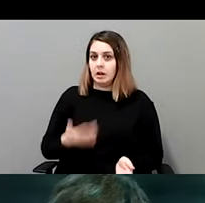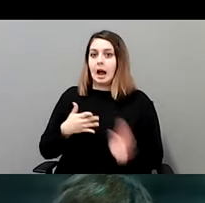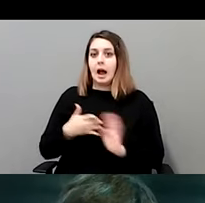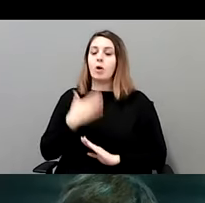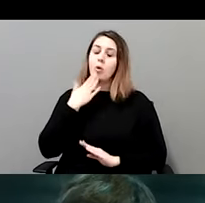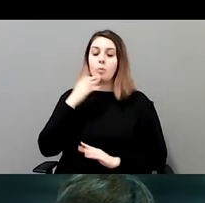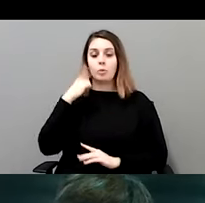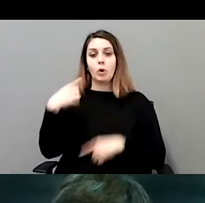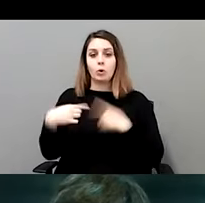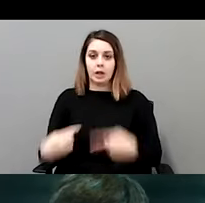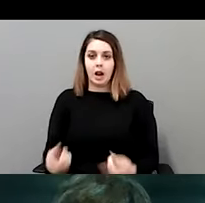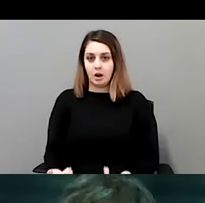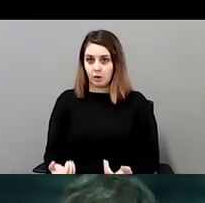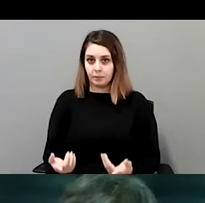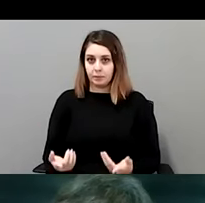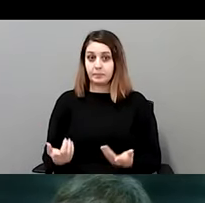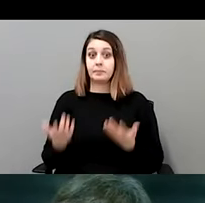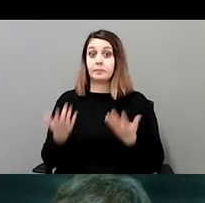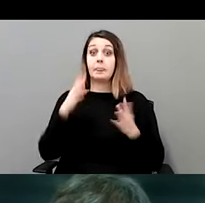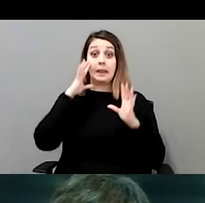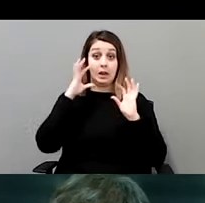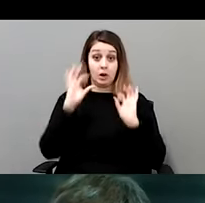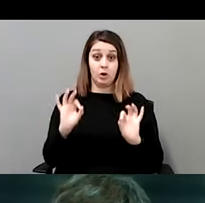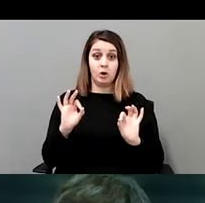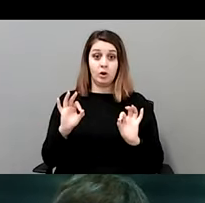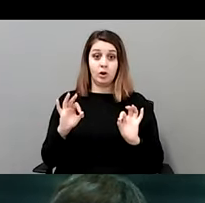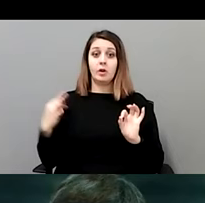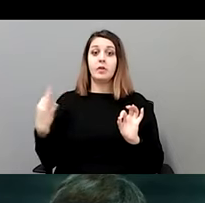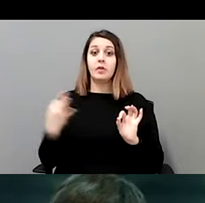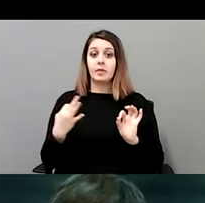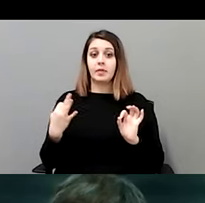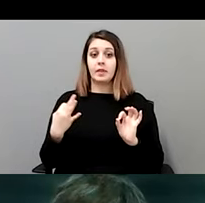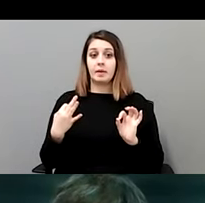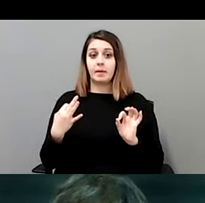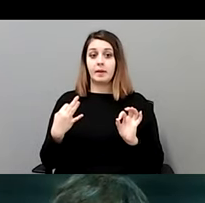rutinario. Y por supuesto, tenemos que